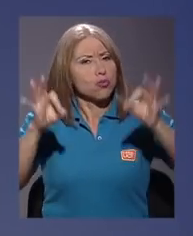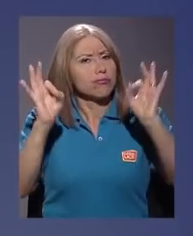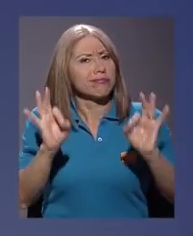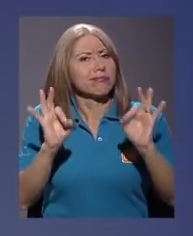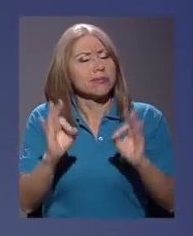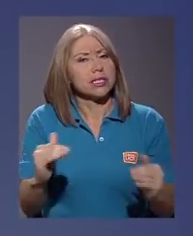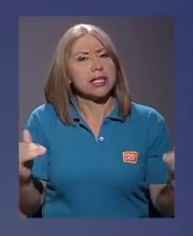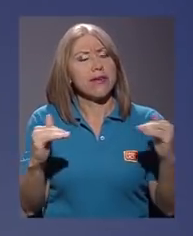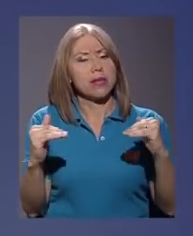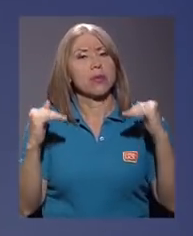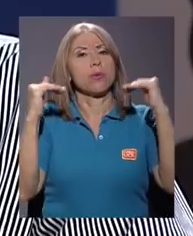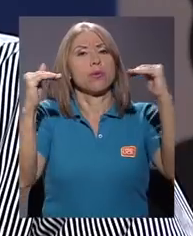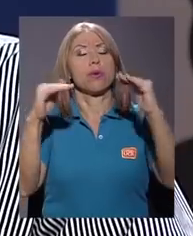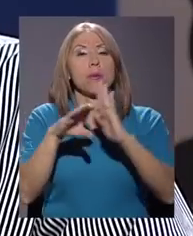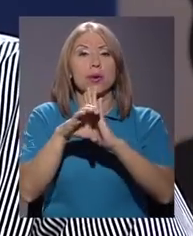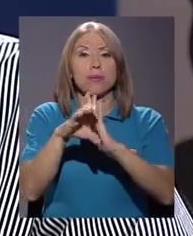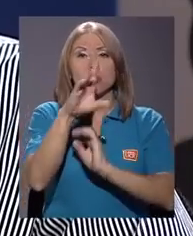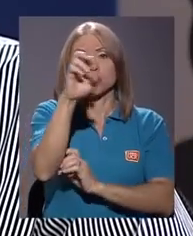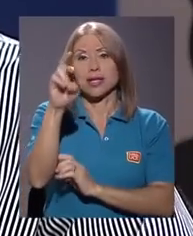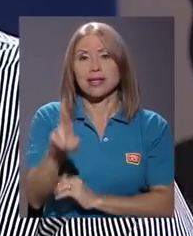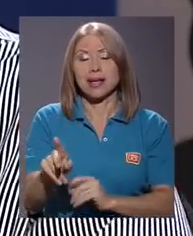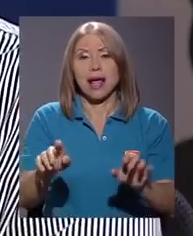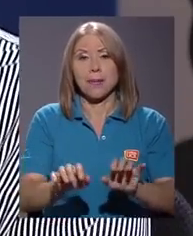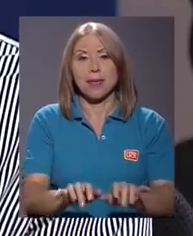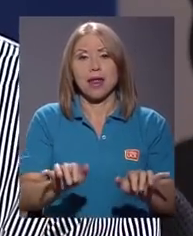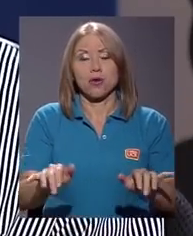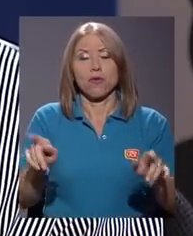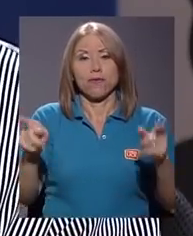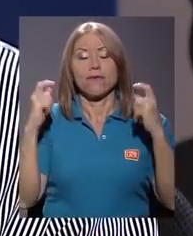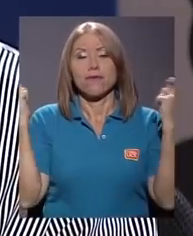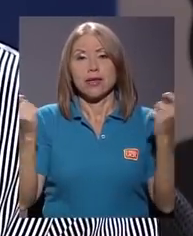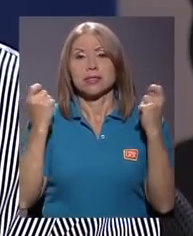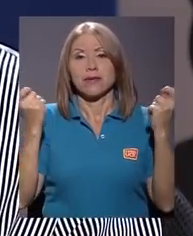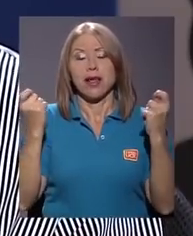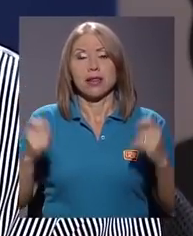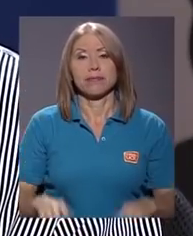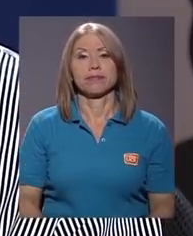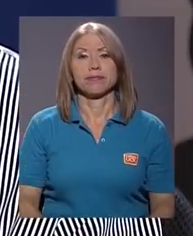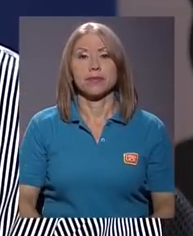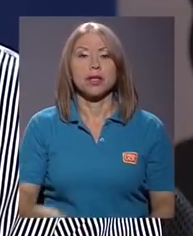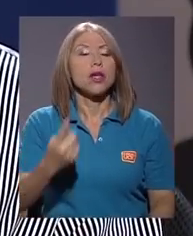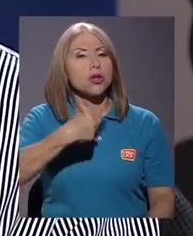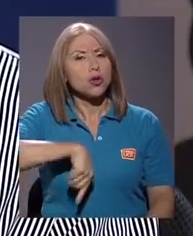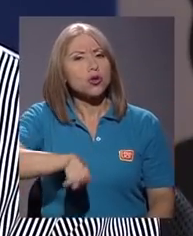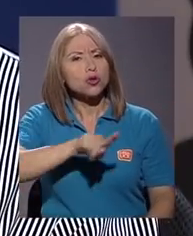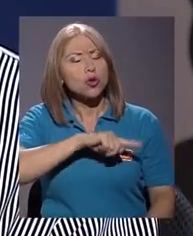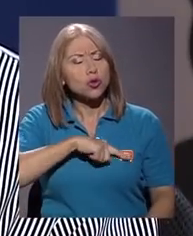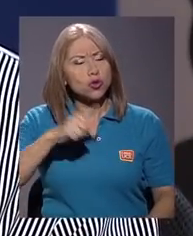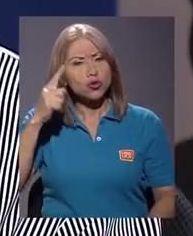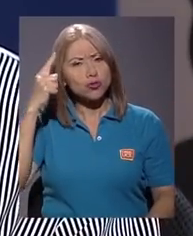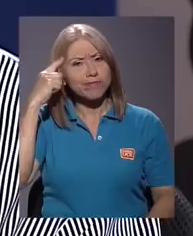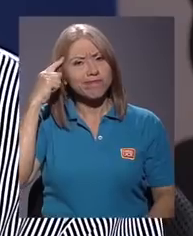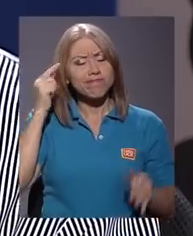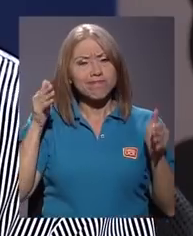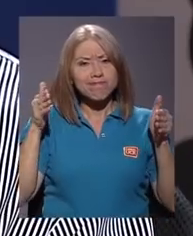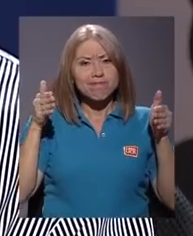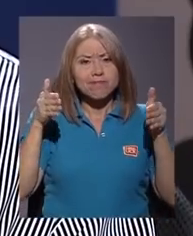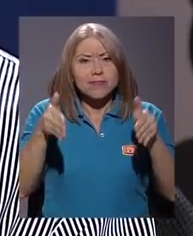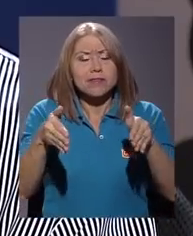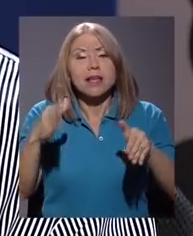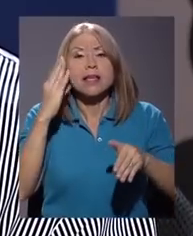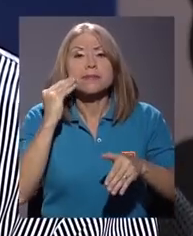nivel como el Costa Rica piano festival y bueno nosotros estamos enfocados en brindar una experiencia integral a los